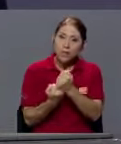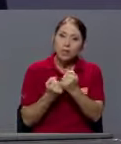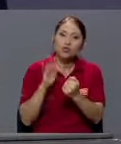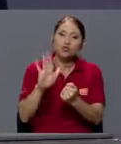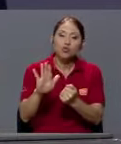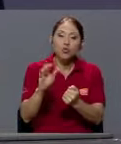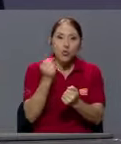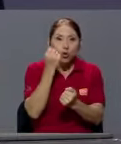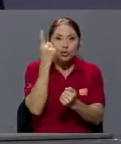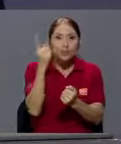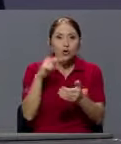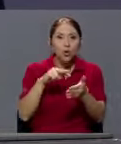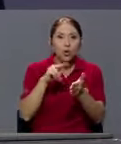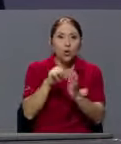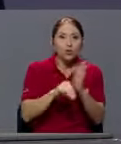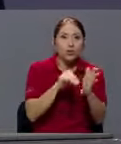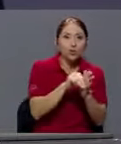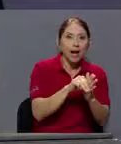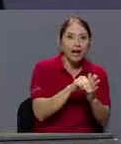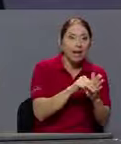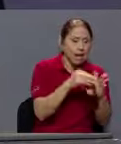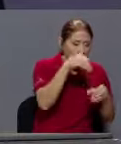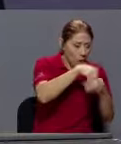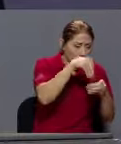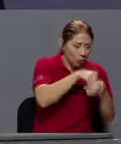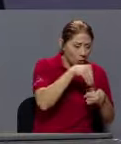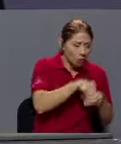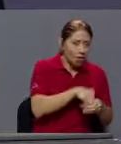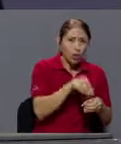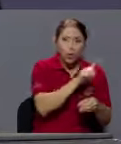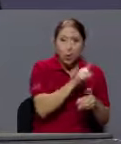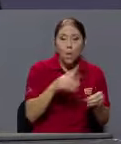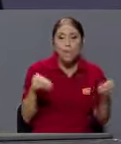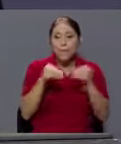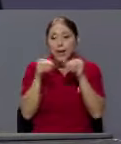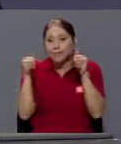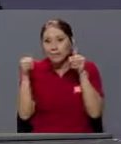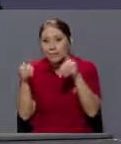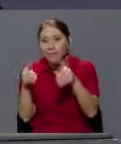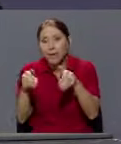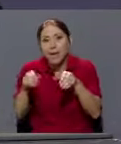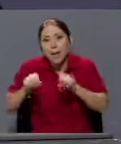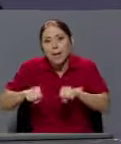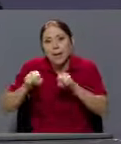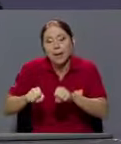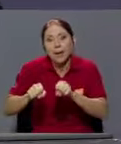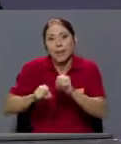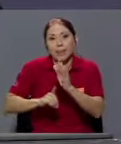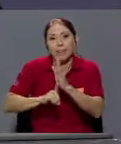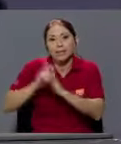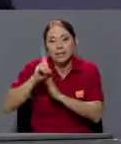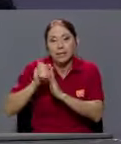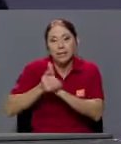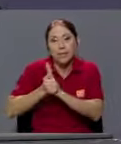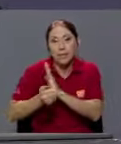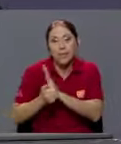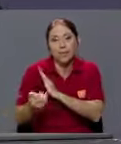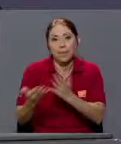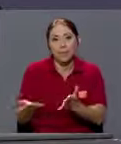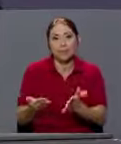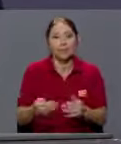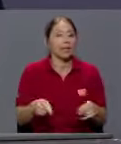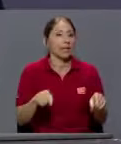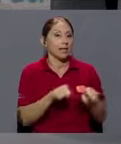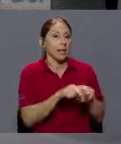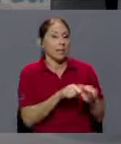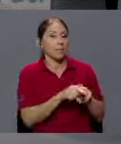curricular, menos en el contenido mismo y más en el desarrollo de habilidades, capacidades y destrezas, que la prueba también pueda ir ajustando el sistema de